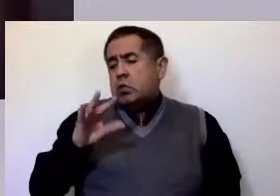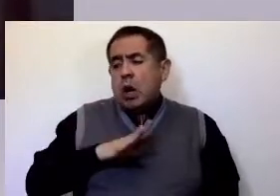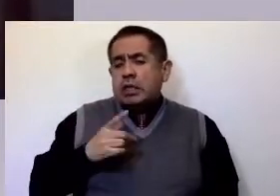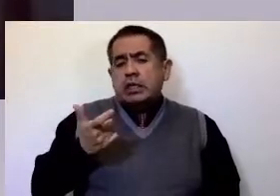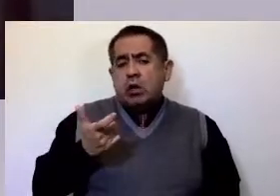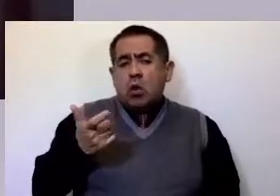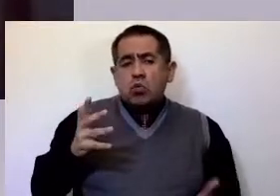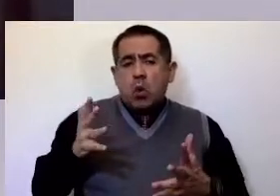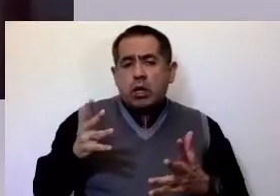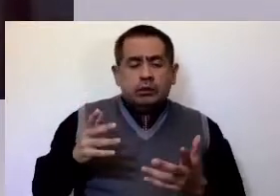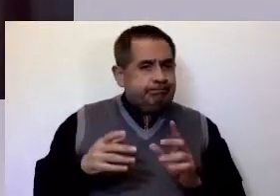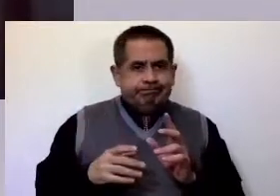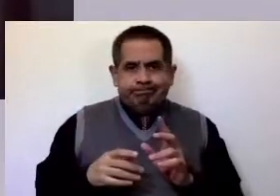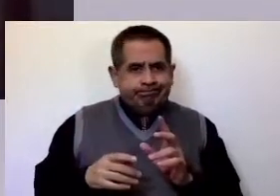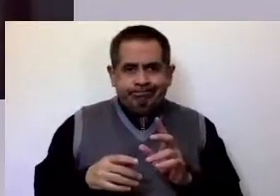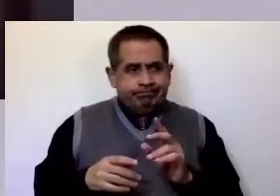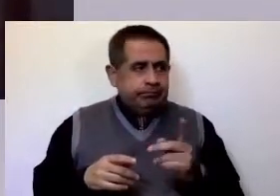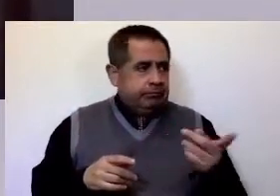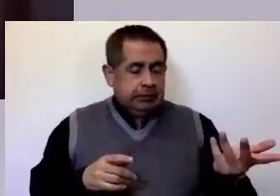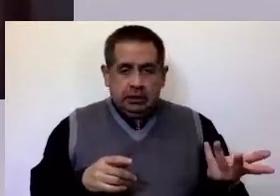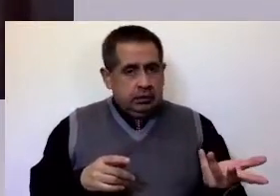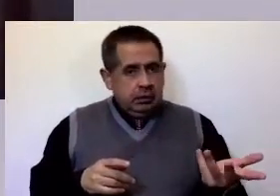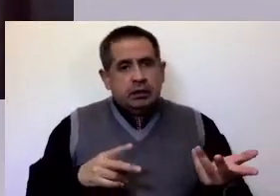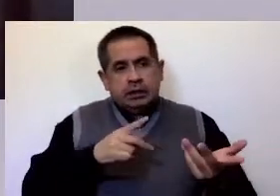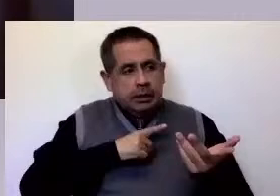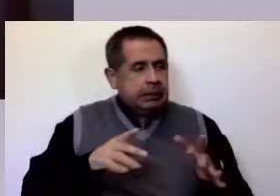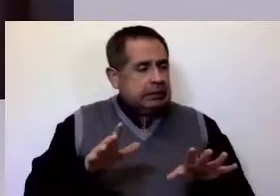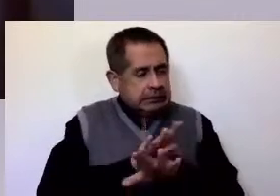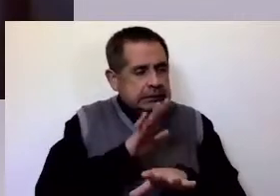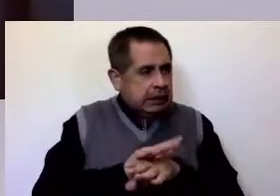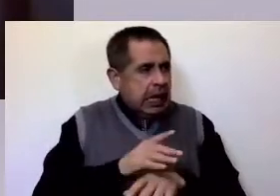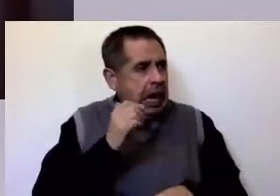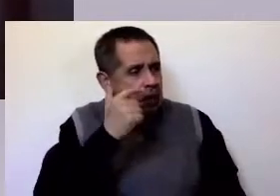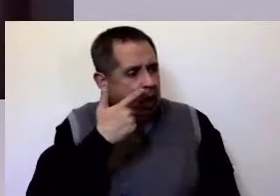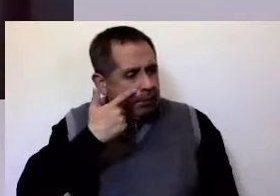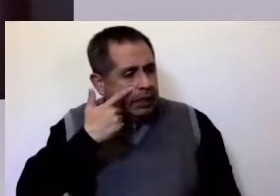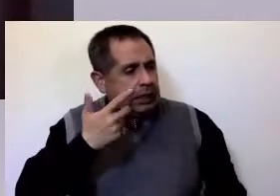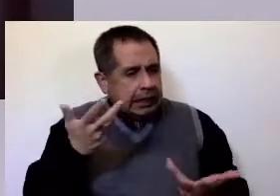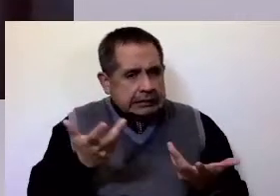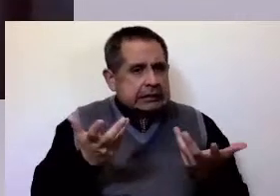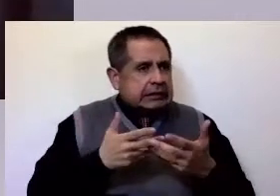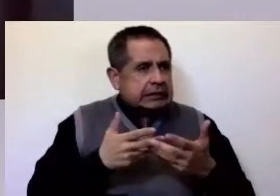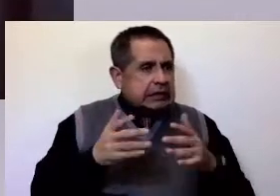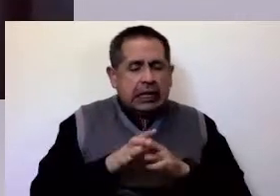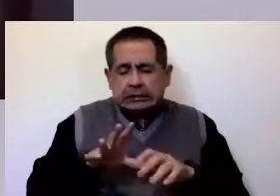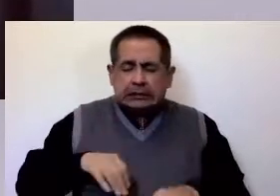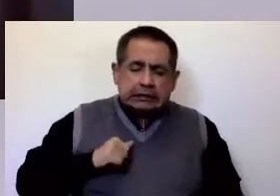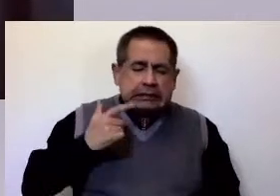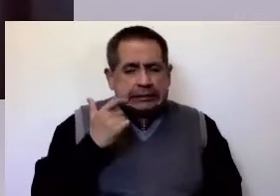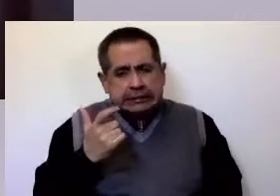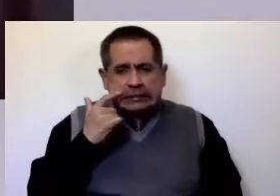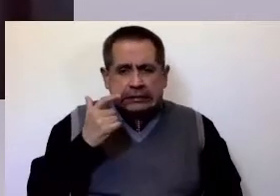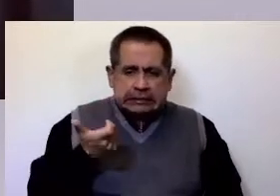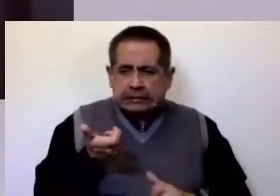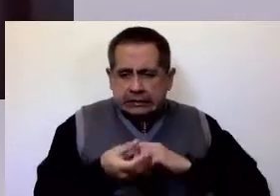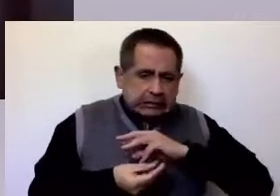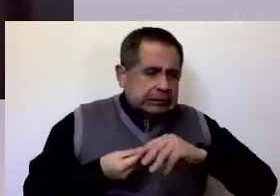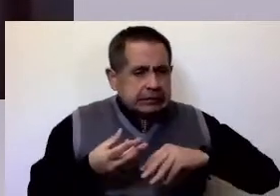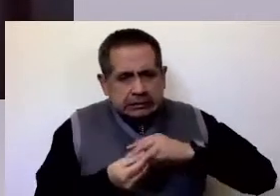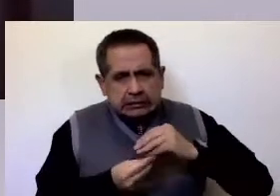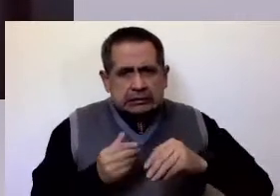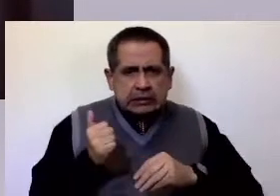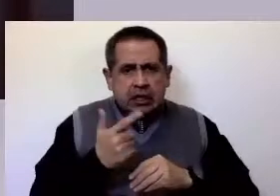para que se tenga por acreditado que adoptado todas las medidas hasta el máximo de los recursos de que disponga